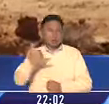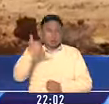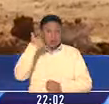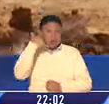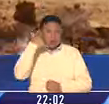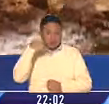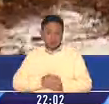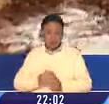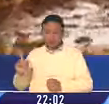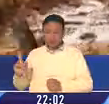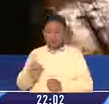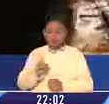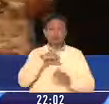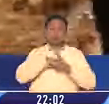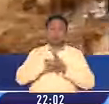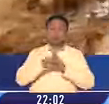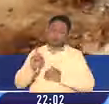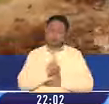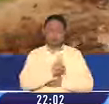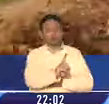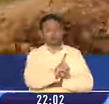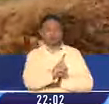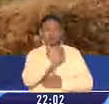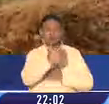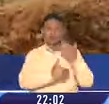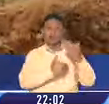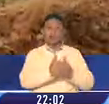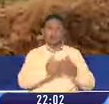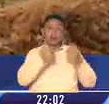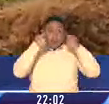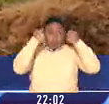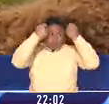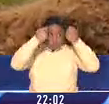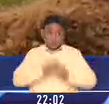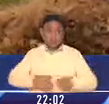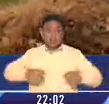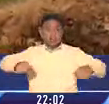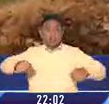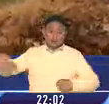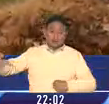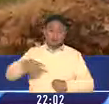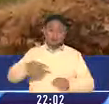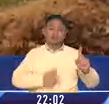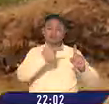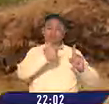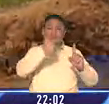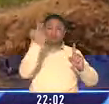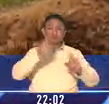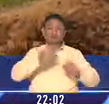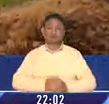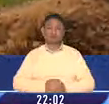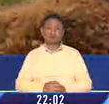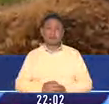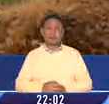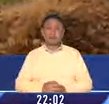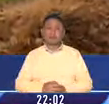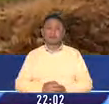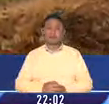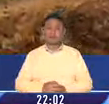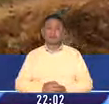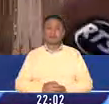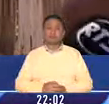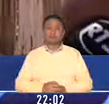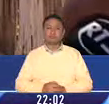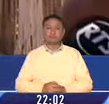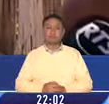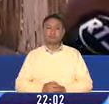y salió de su domicilio. Posteriormente, encapuchados a bordo de una moto, detonaron un arma de fuego y lo mataron.